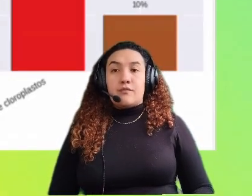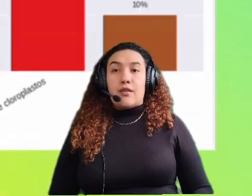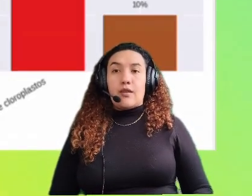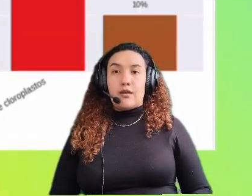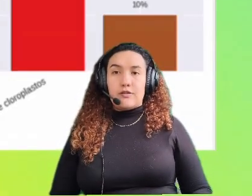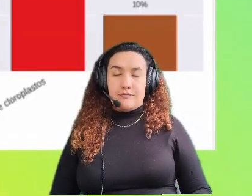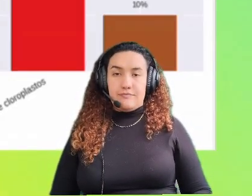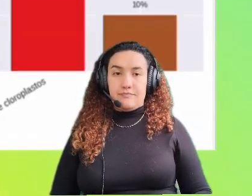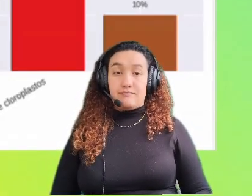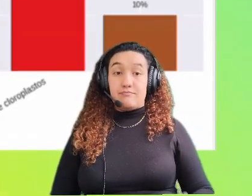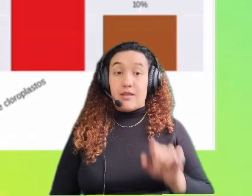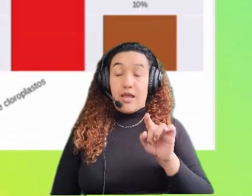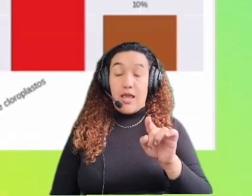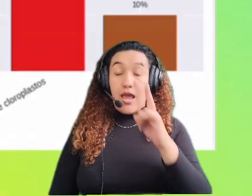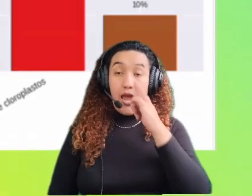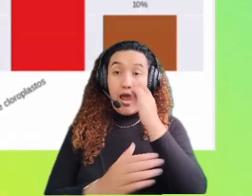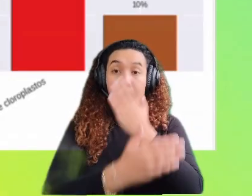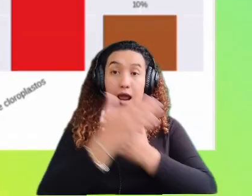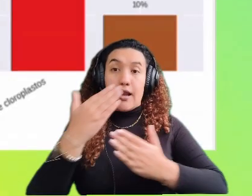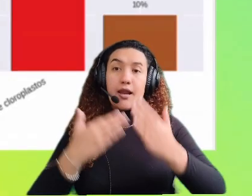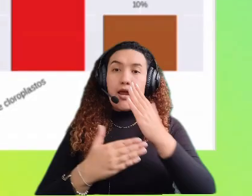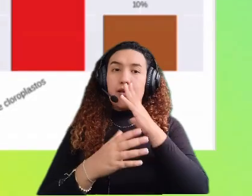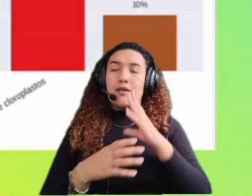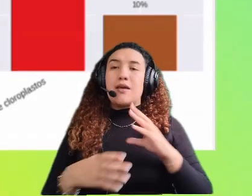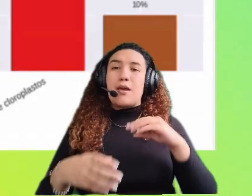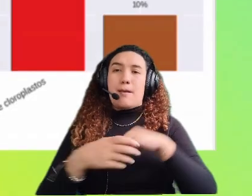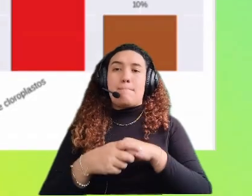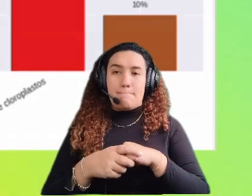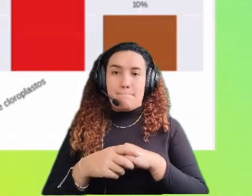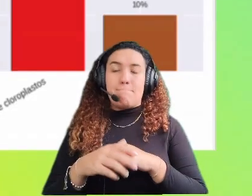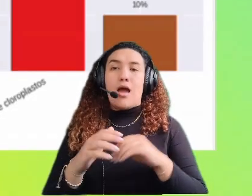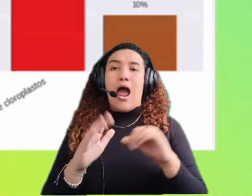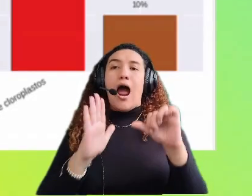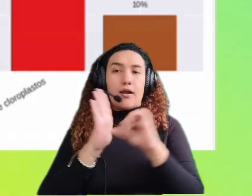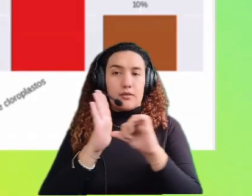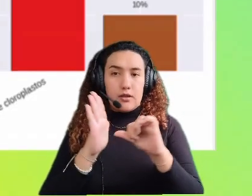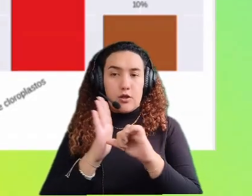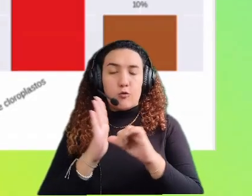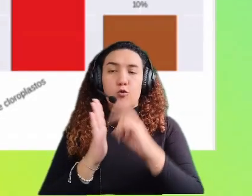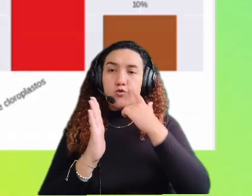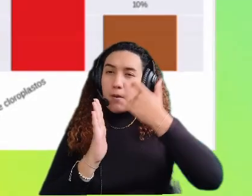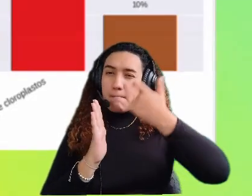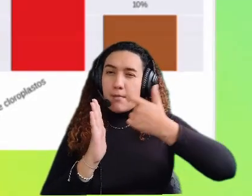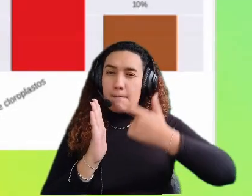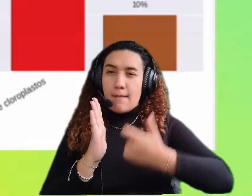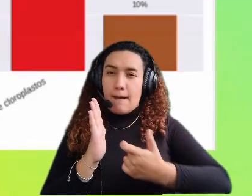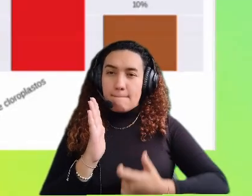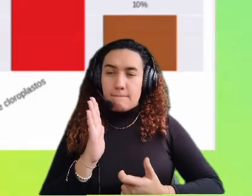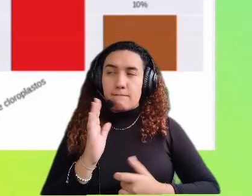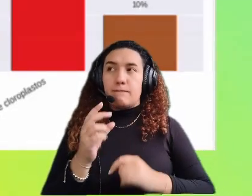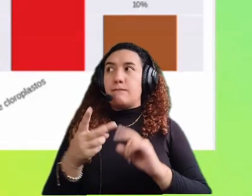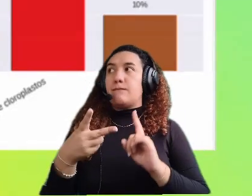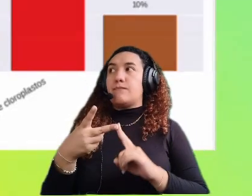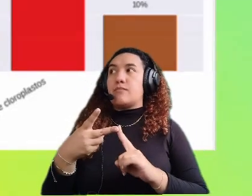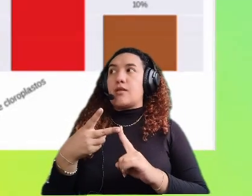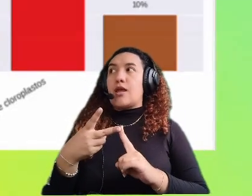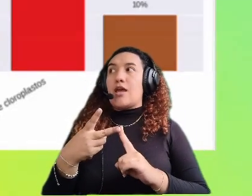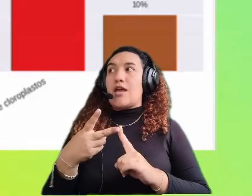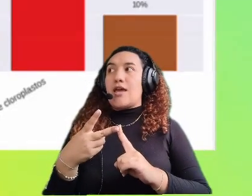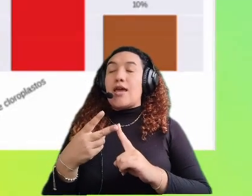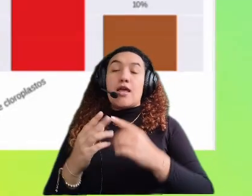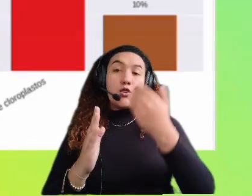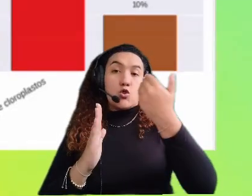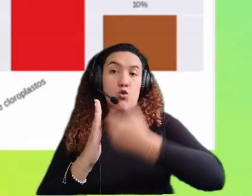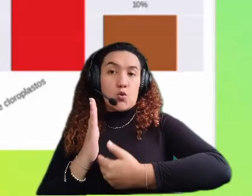Entonces, en este análisis se integró artículos revisados por pares, informes científicos